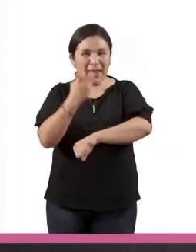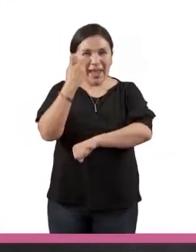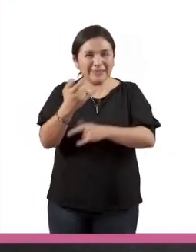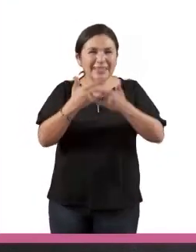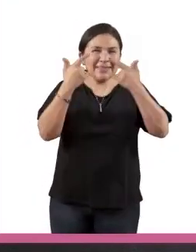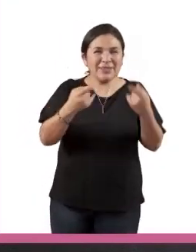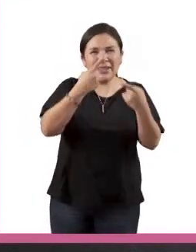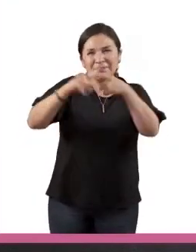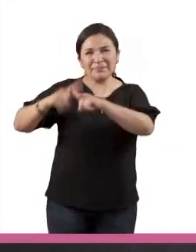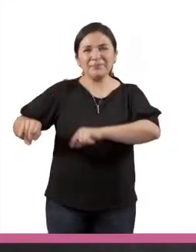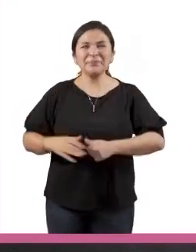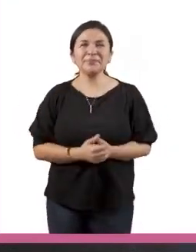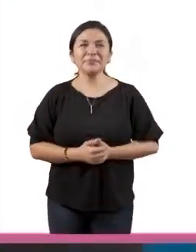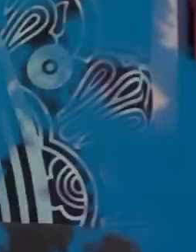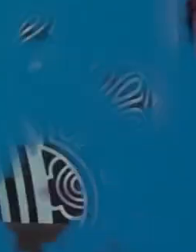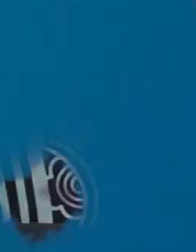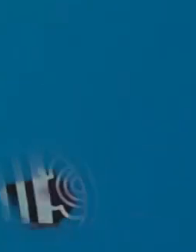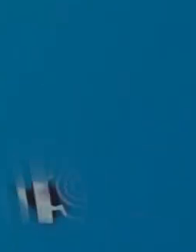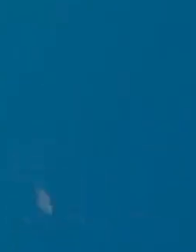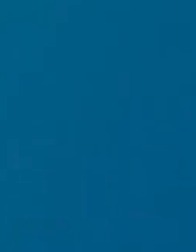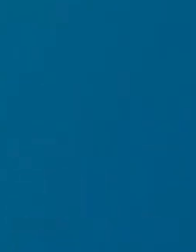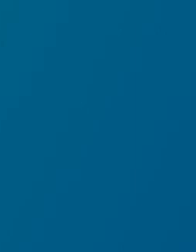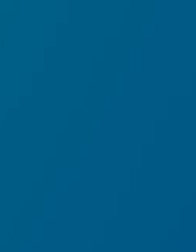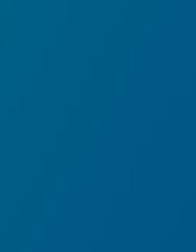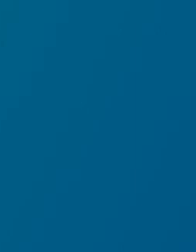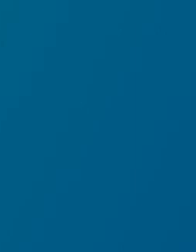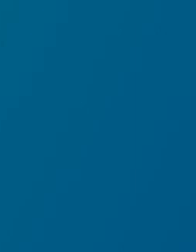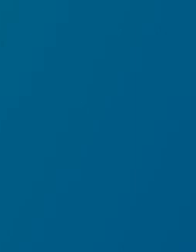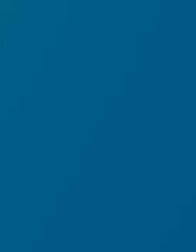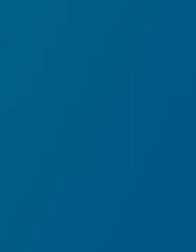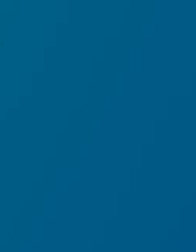Acompáñenme a ver estas exitosas historias.